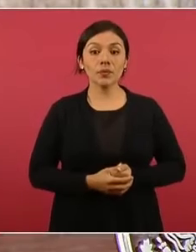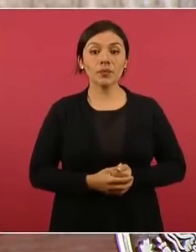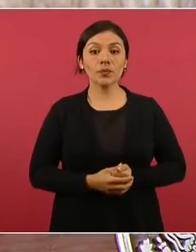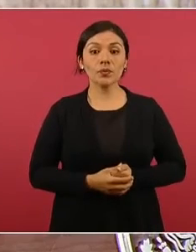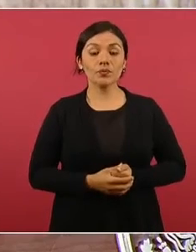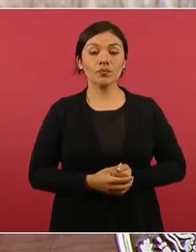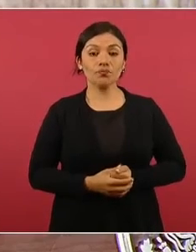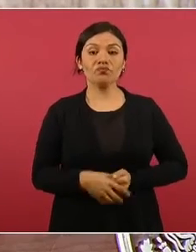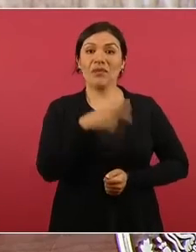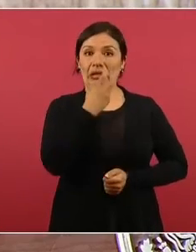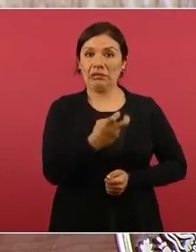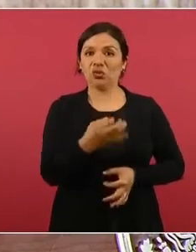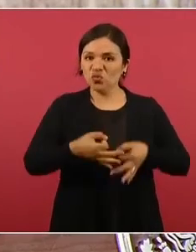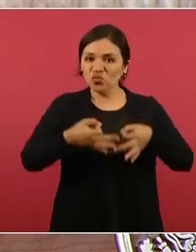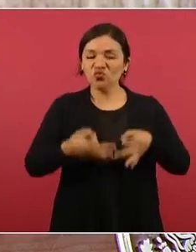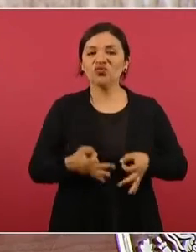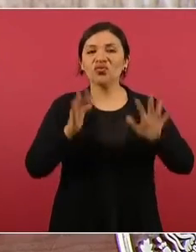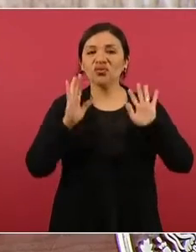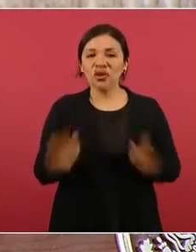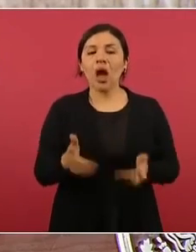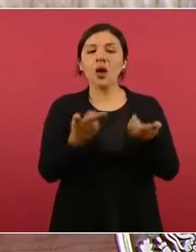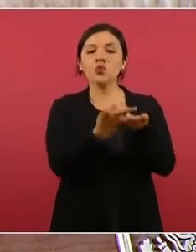Ahí es el Partido